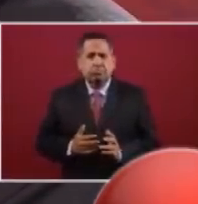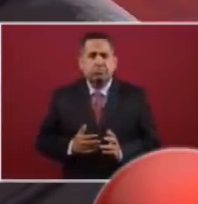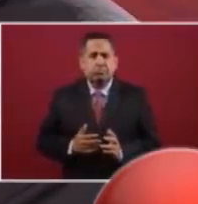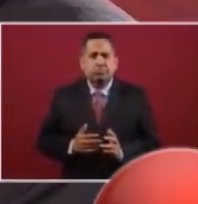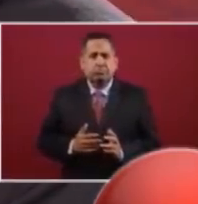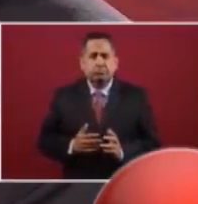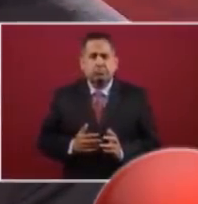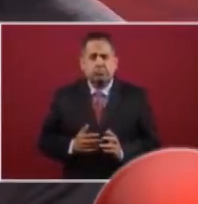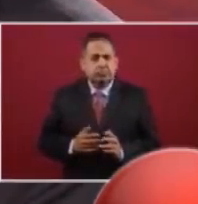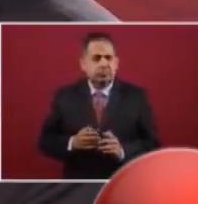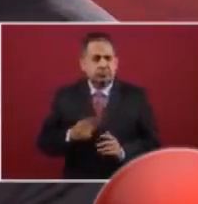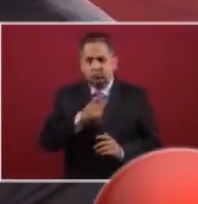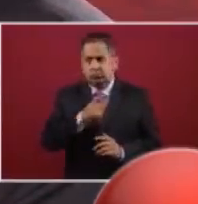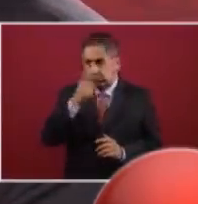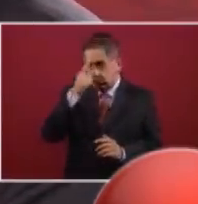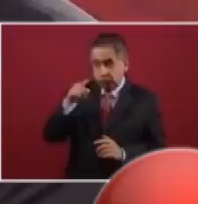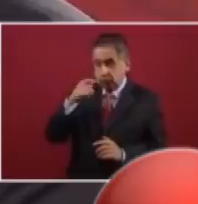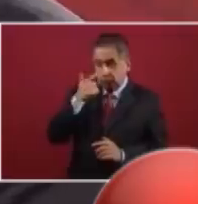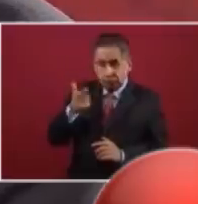de prepotencia,